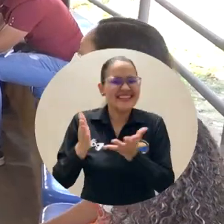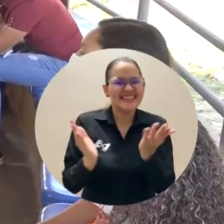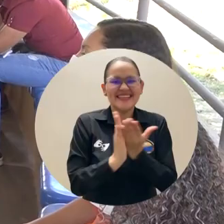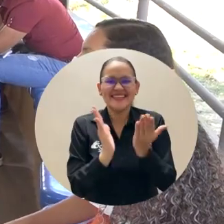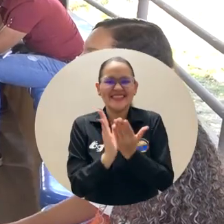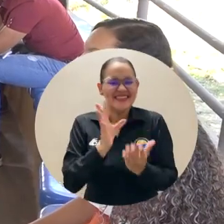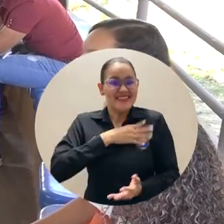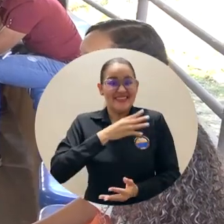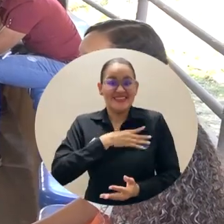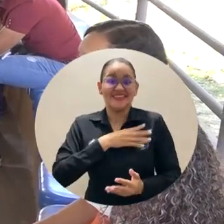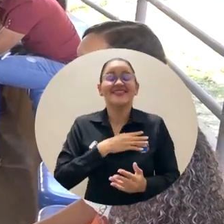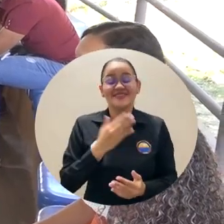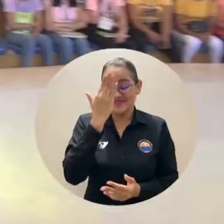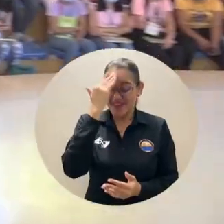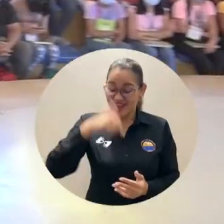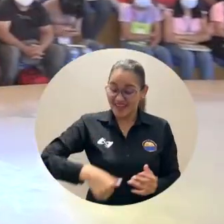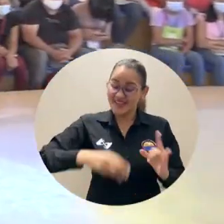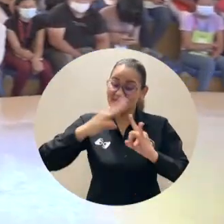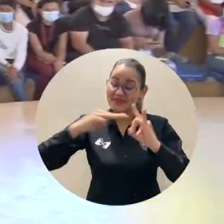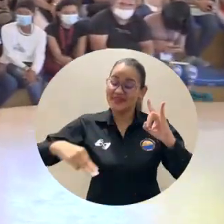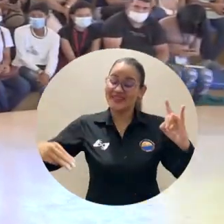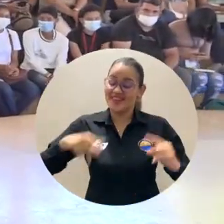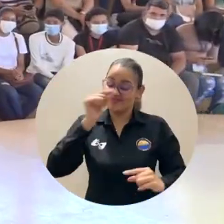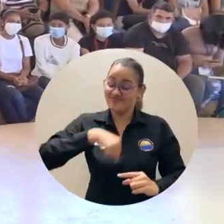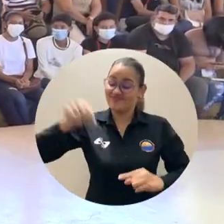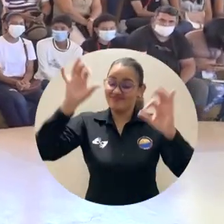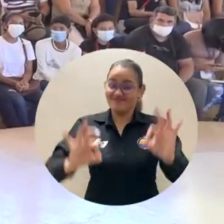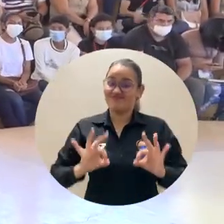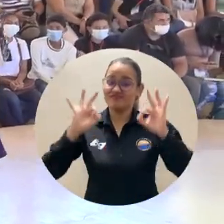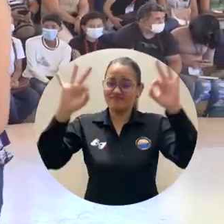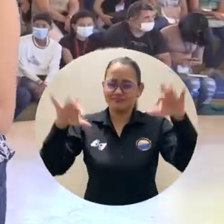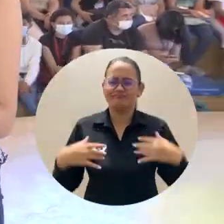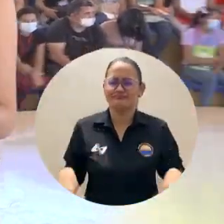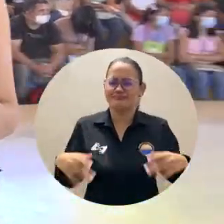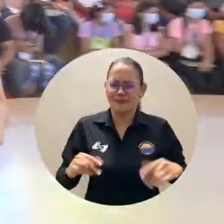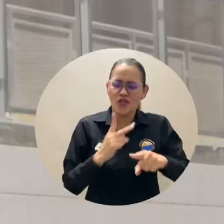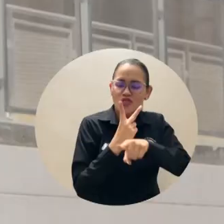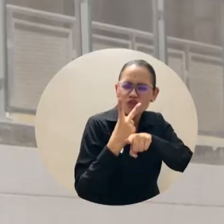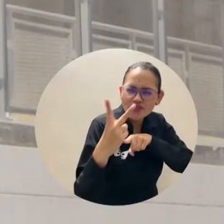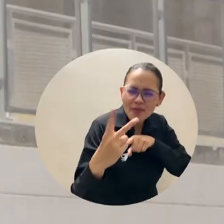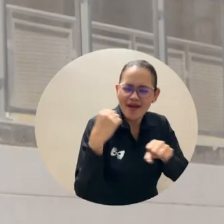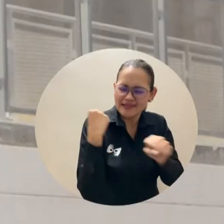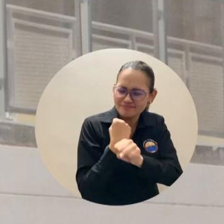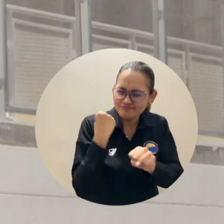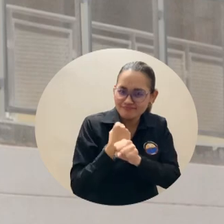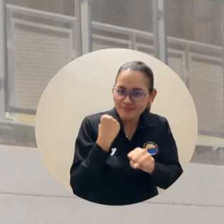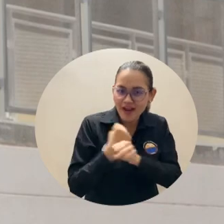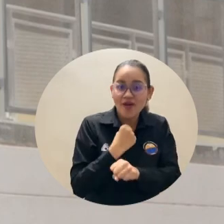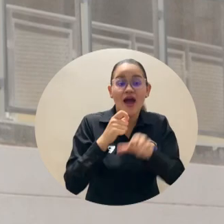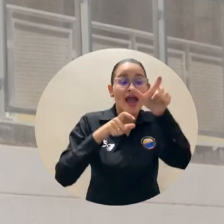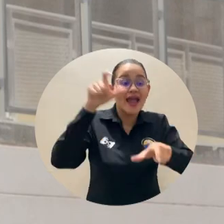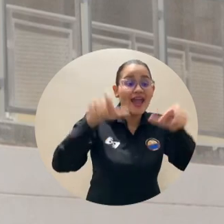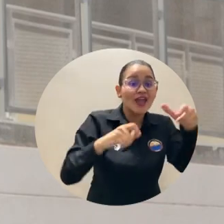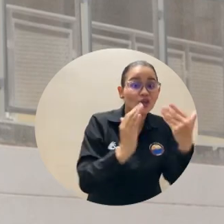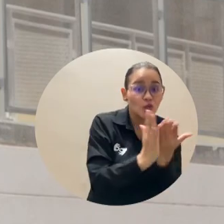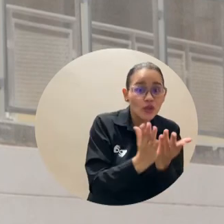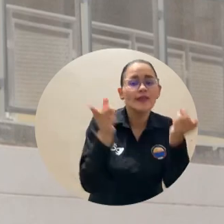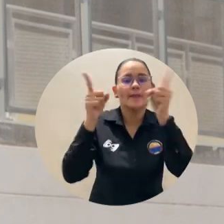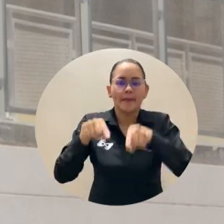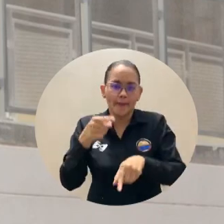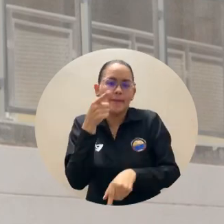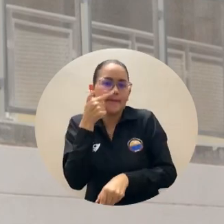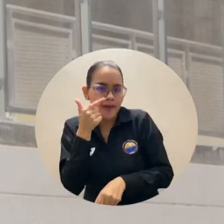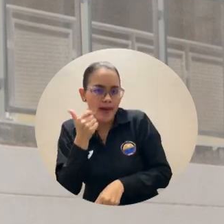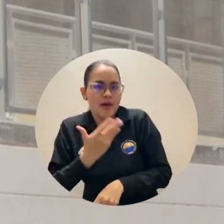sus programas, gracias a que somos una universidad acreditada de alta calidad. Son 2 semanas intensas de trabajo con ellos, con sus